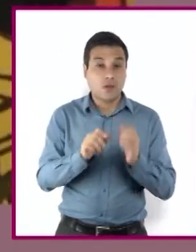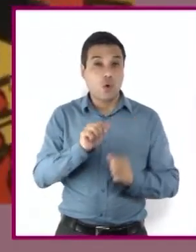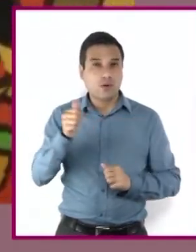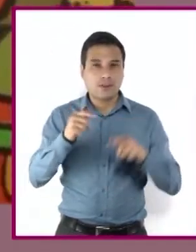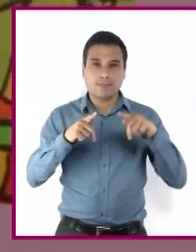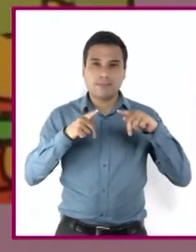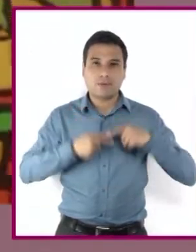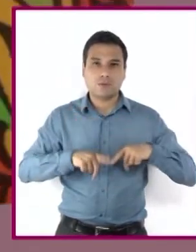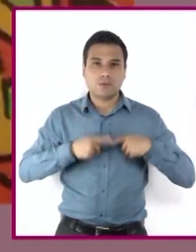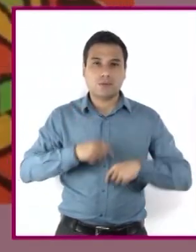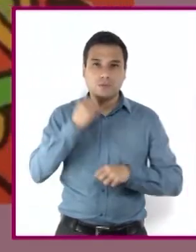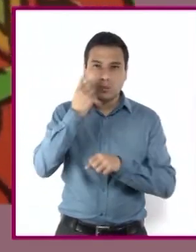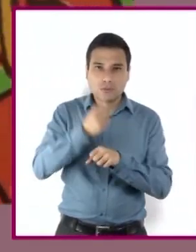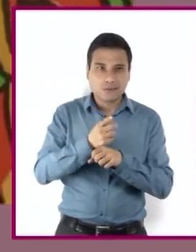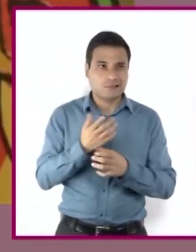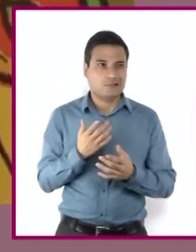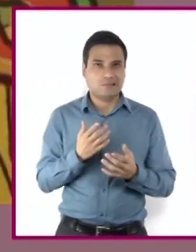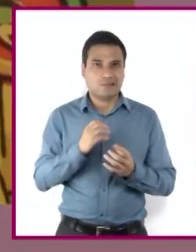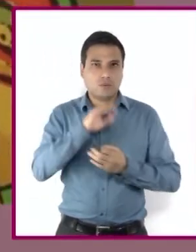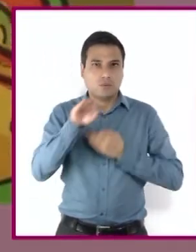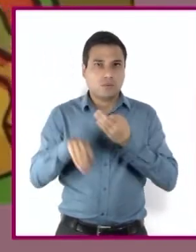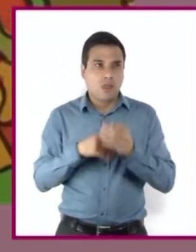y nadie quería correr el riesgo.